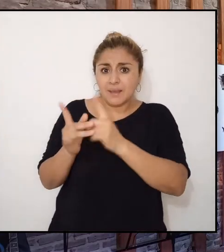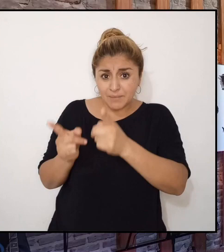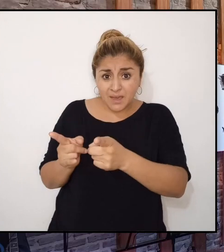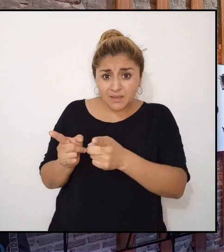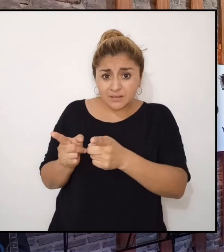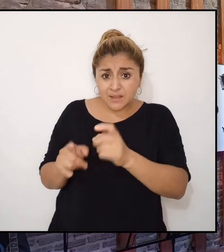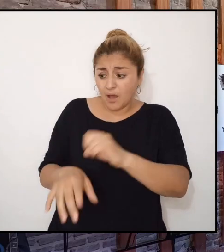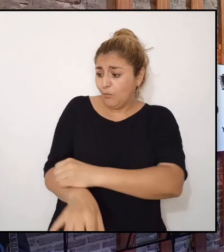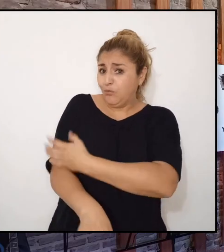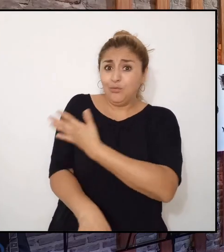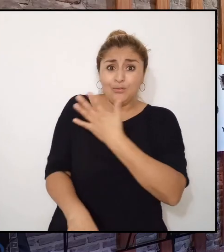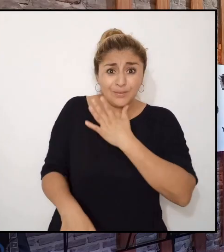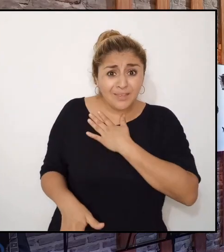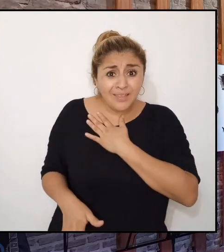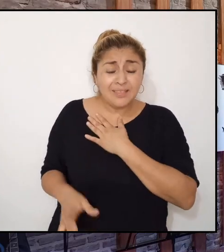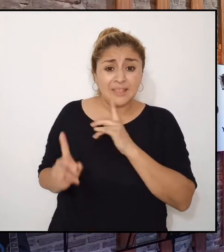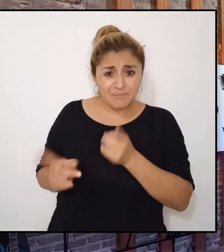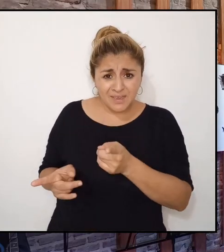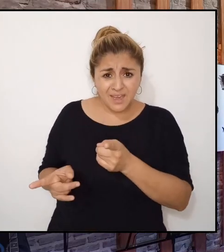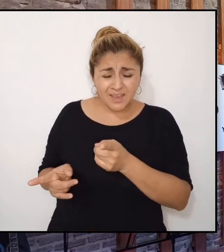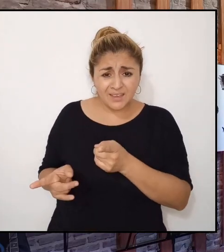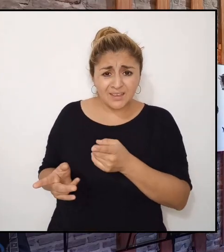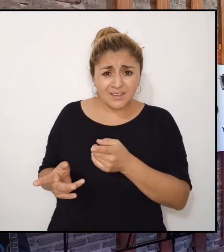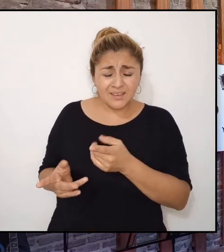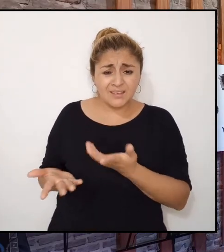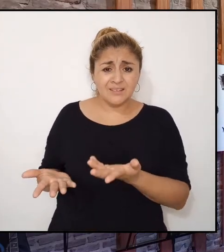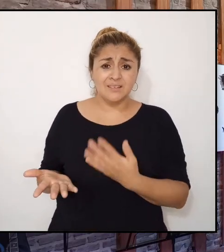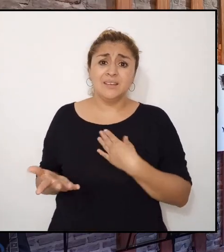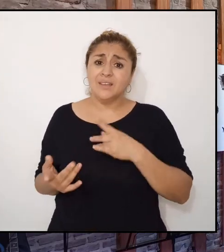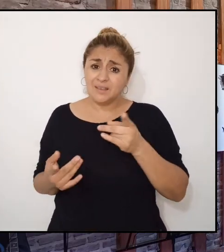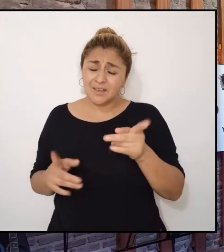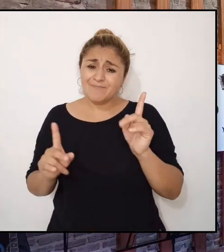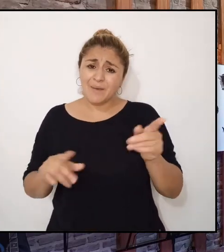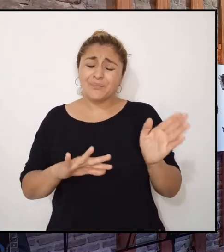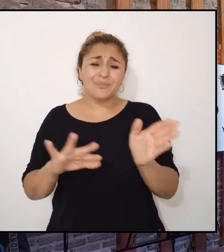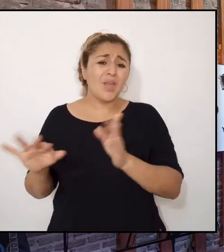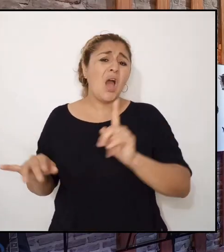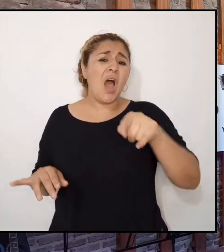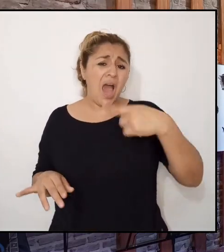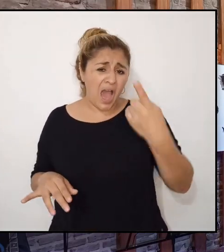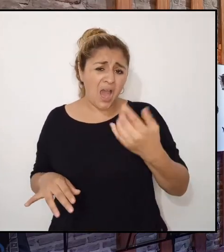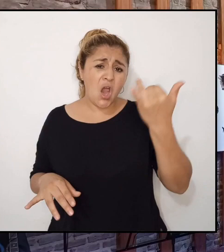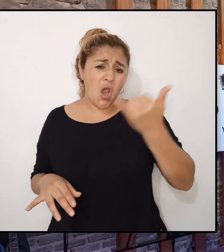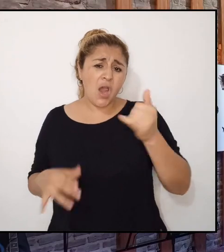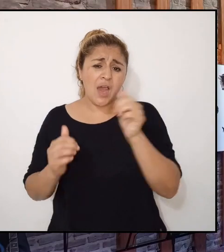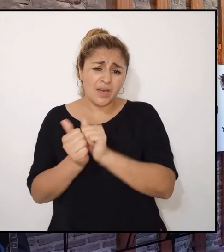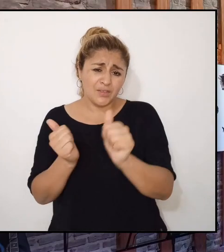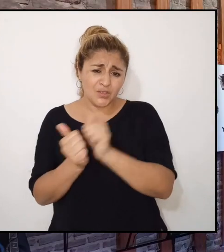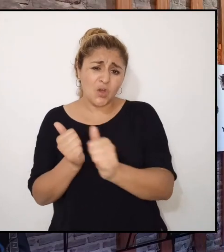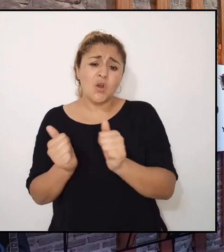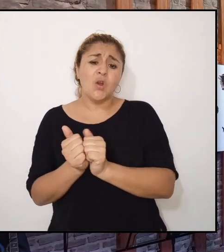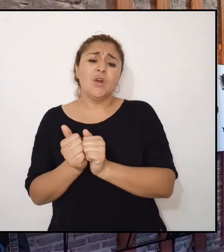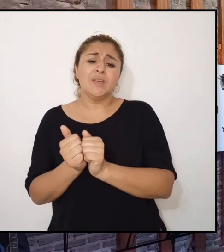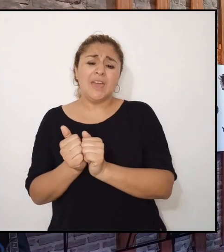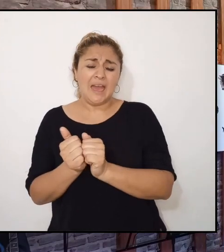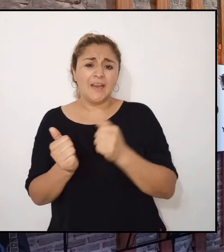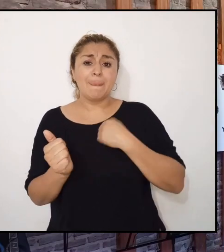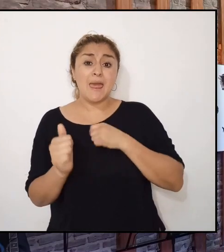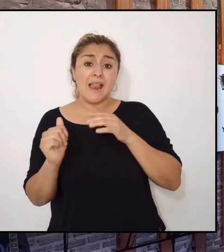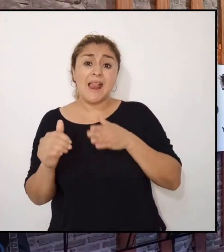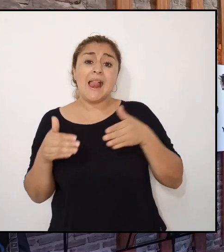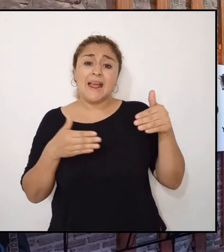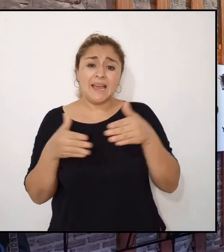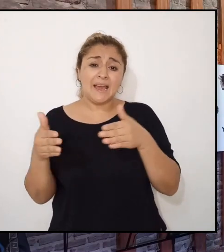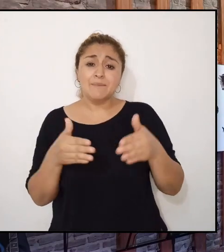¿Recuerdan el camino de Emaús? Aquellos caminantes que volvían iban tristes porque dice, ya es el tercer día y